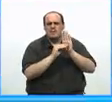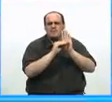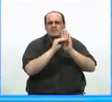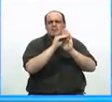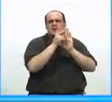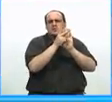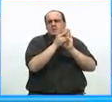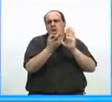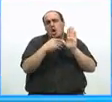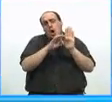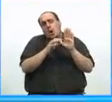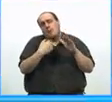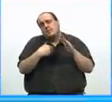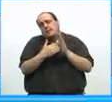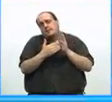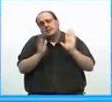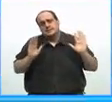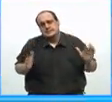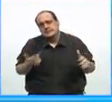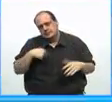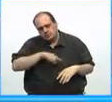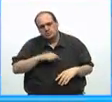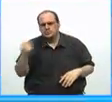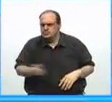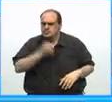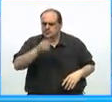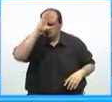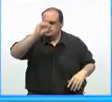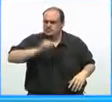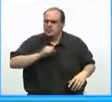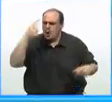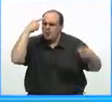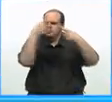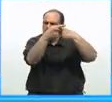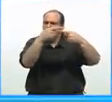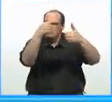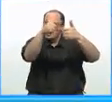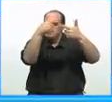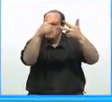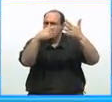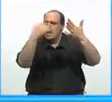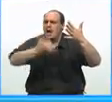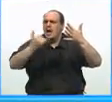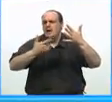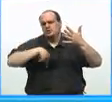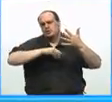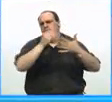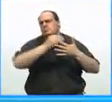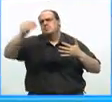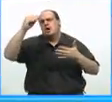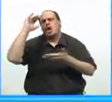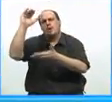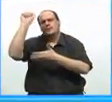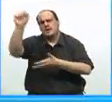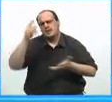chances lo lo vamos a seguir peleando como te digo hay muchos objetivos por delante que que son entrar a la copa Y